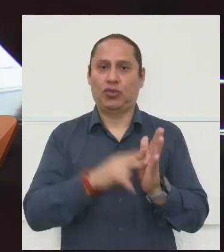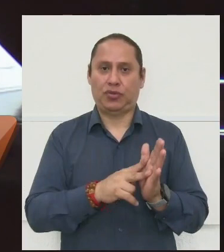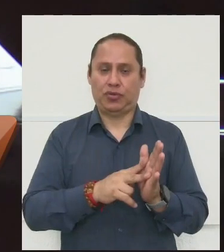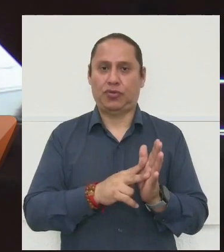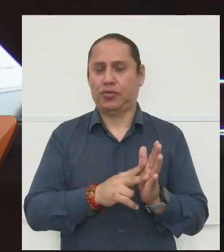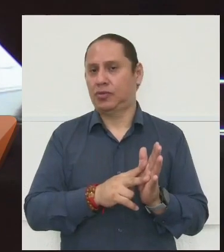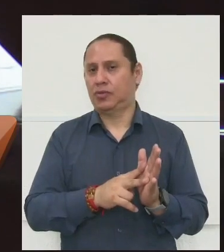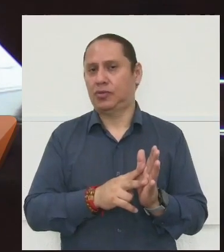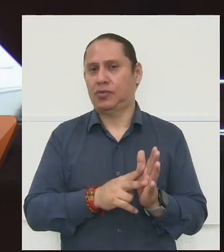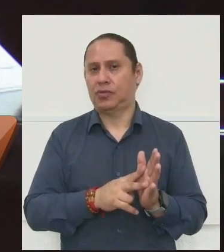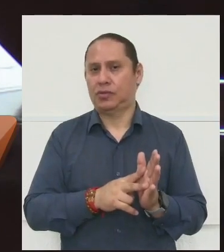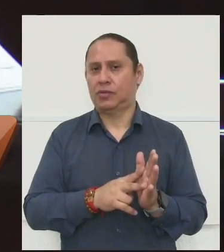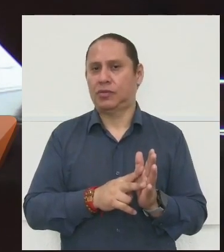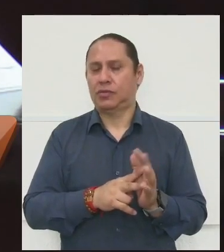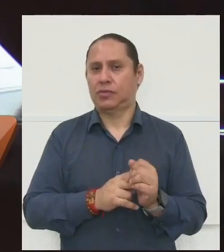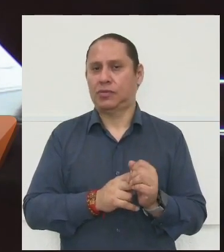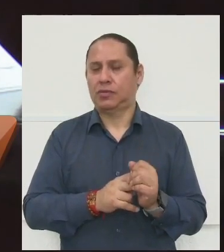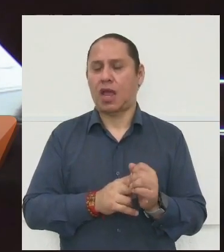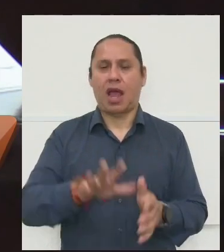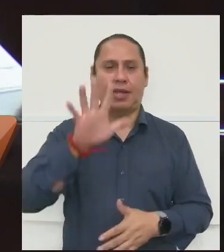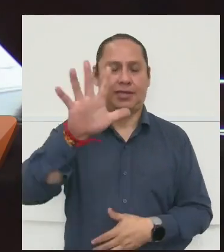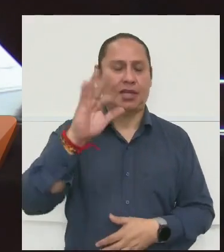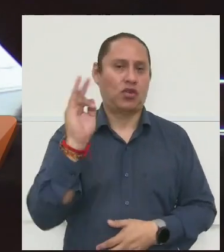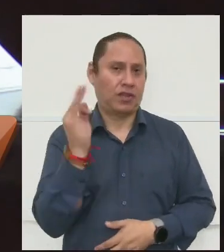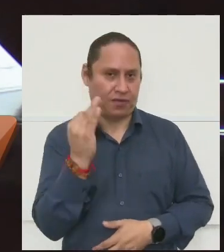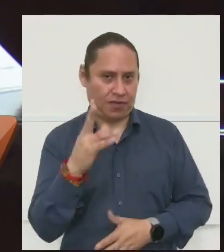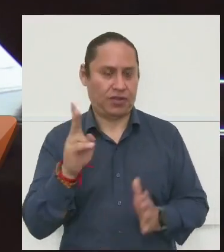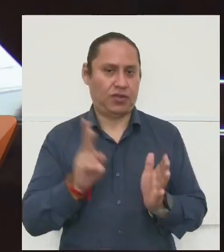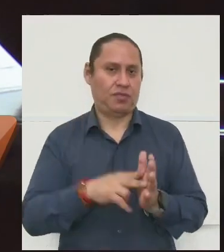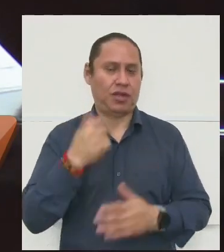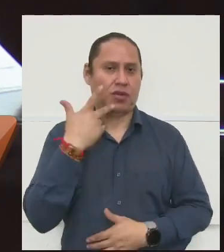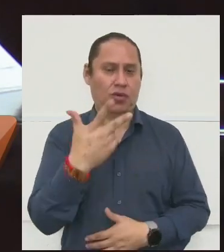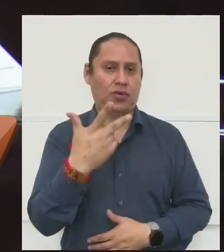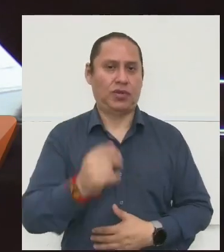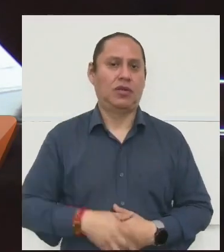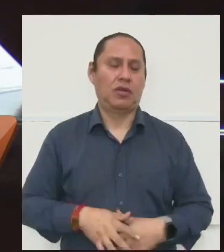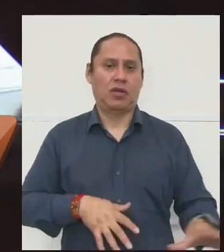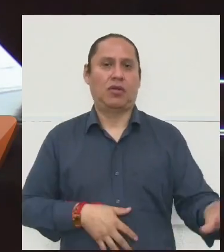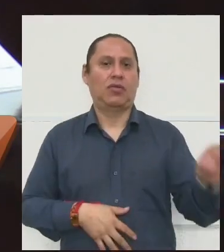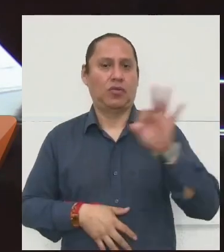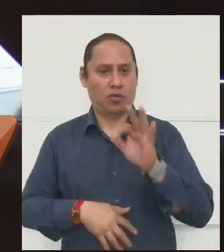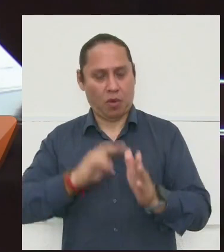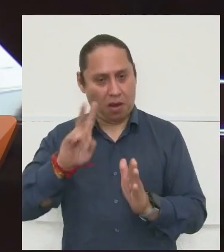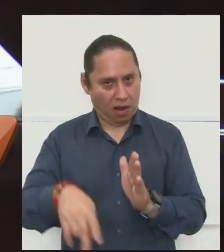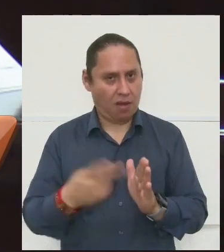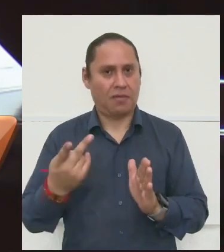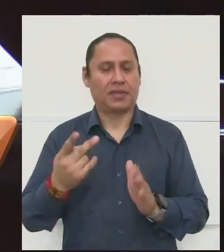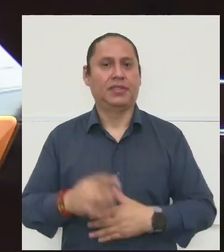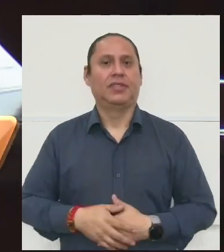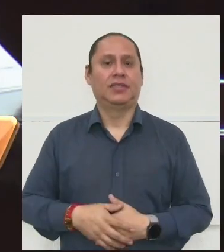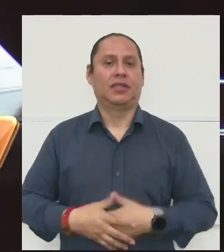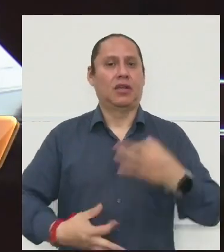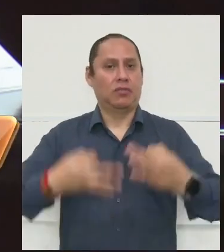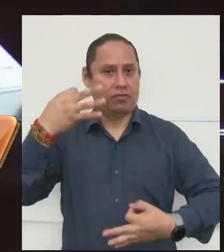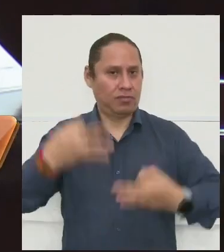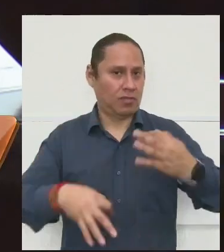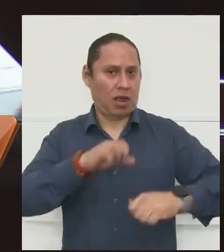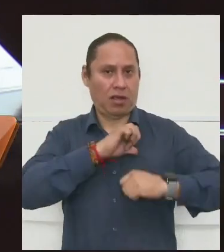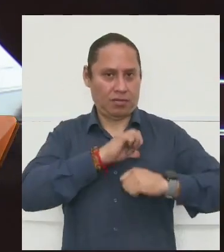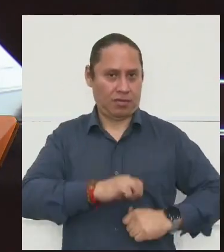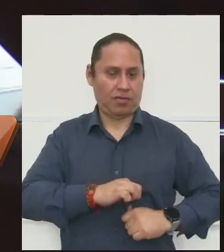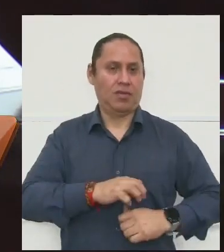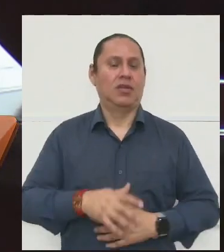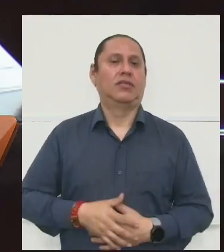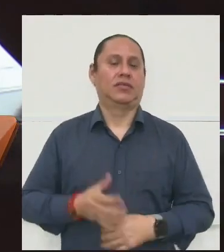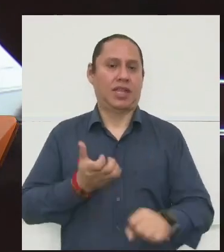2000 el 5 de febrero del 2008 nombrado nuevamente magistrado Regional del poder